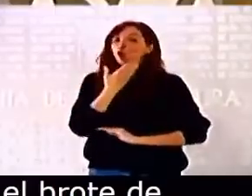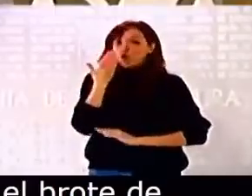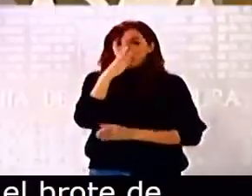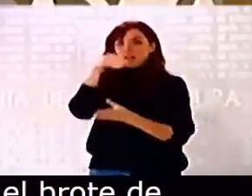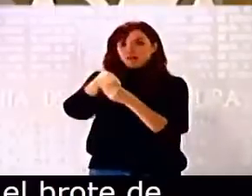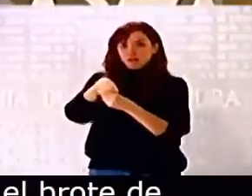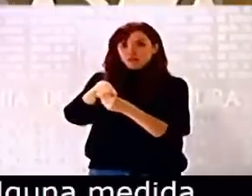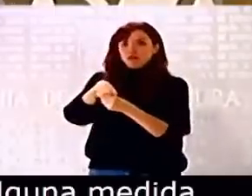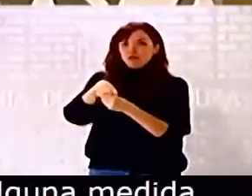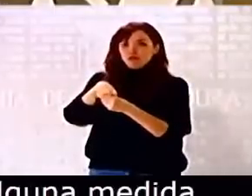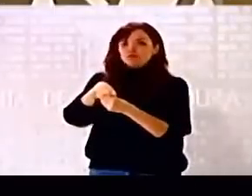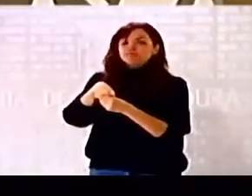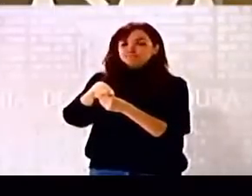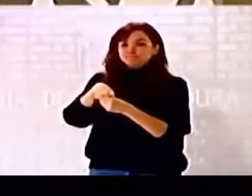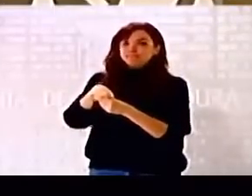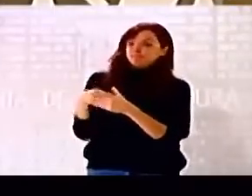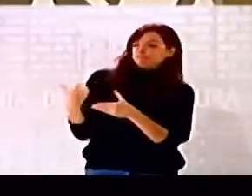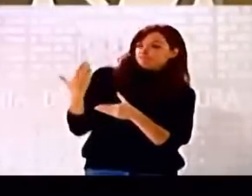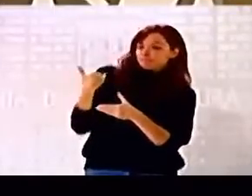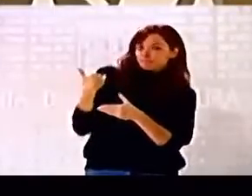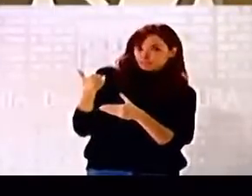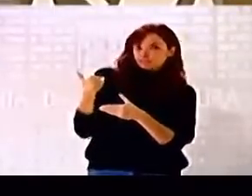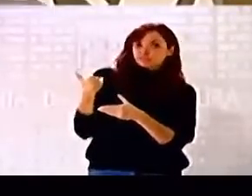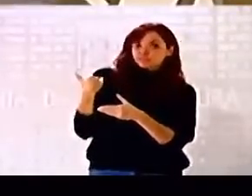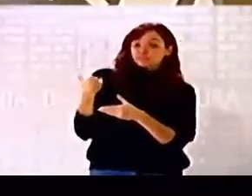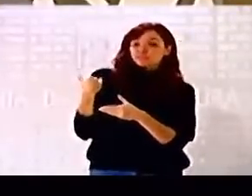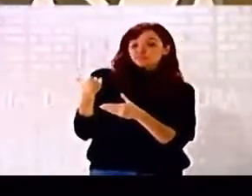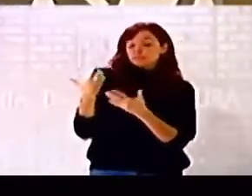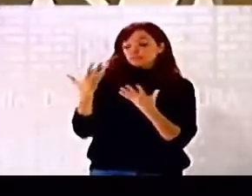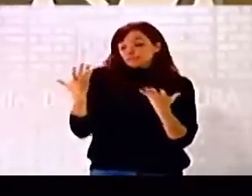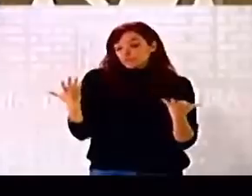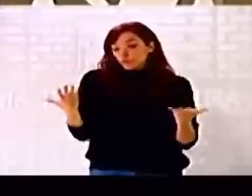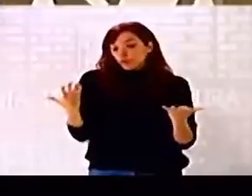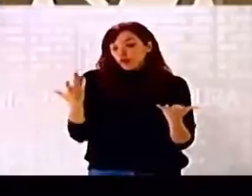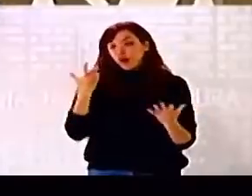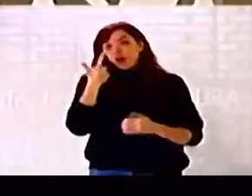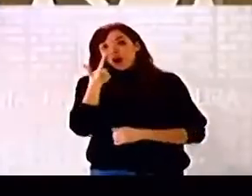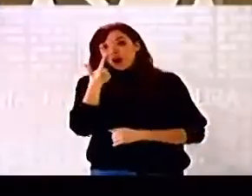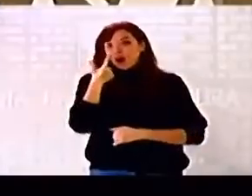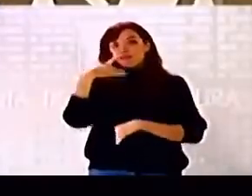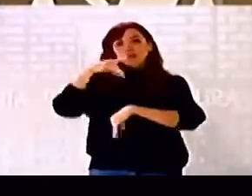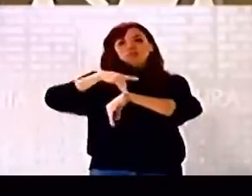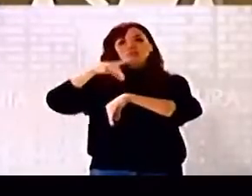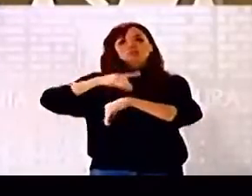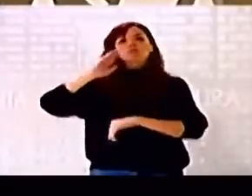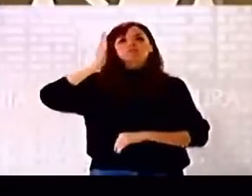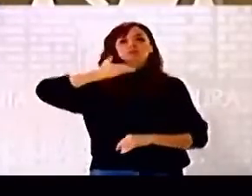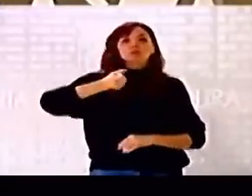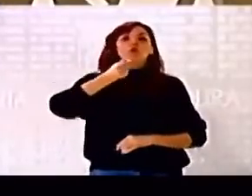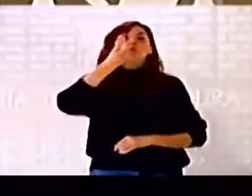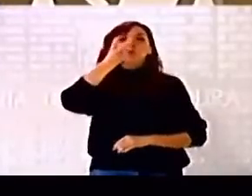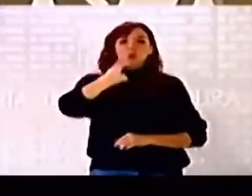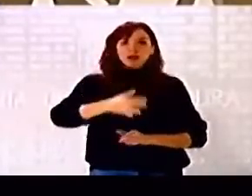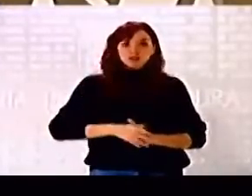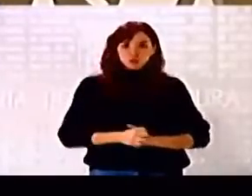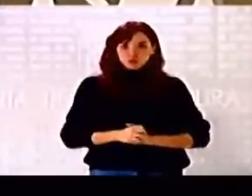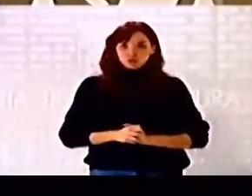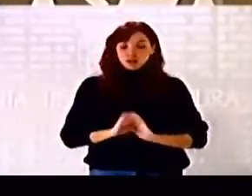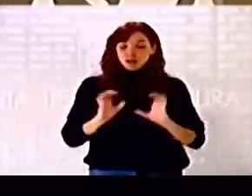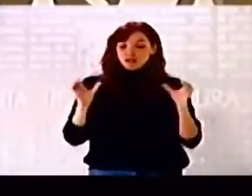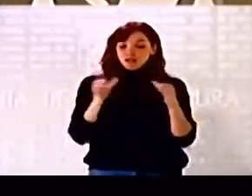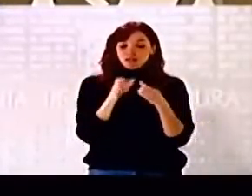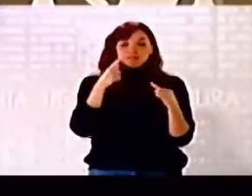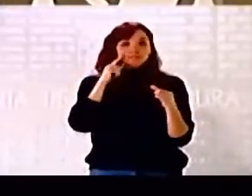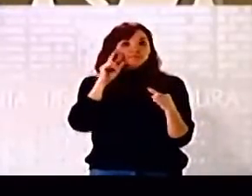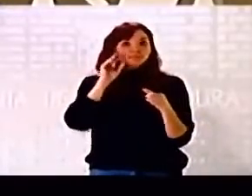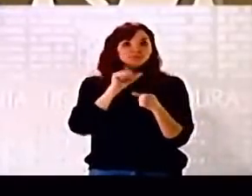periodo lectivo anterior. Con lo cual, vamos a ver las cifras de afectados que hay con el equipo COVID